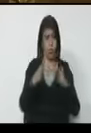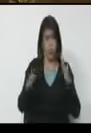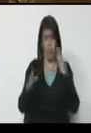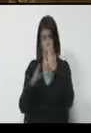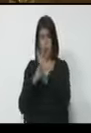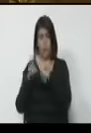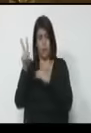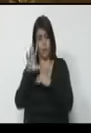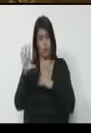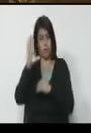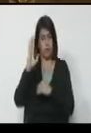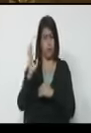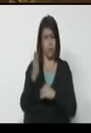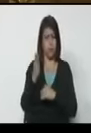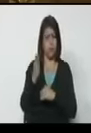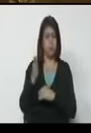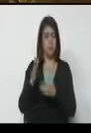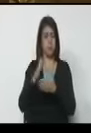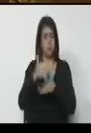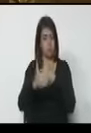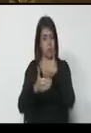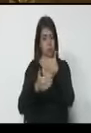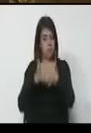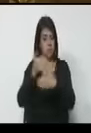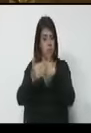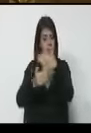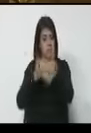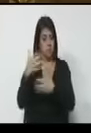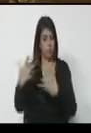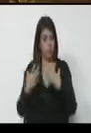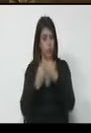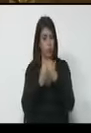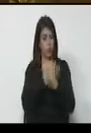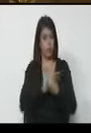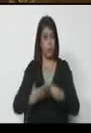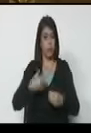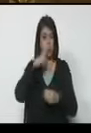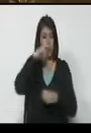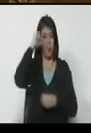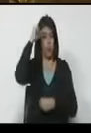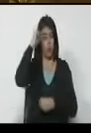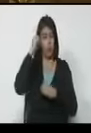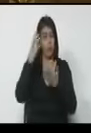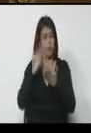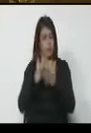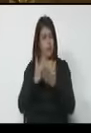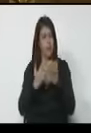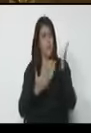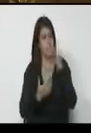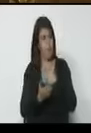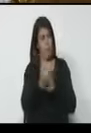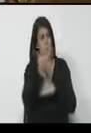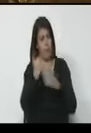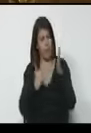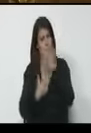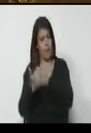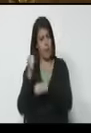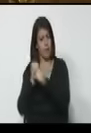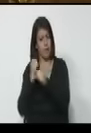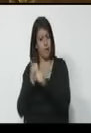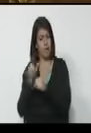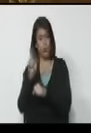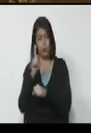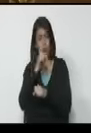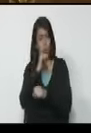peso. Y hemos logrado avanzar con el presidente Nicolás Maduro adelante. Vénganse, vengan a trabajar. Nosotros